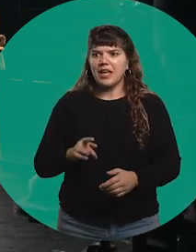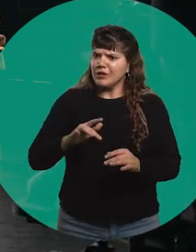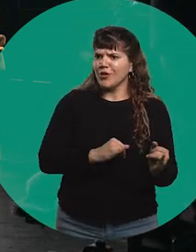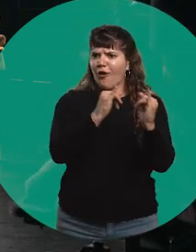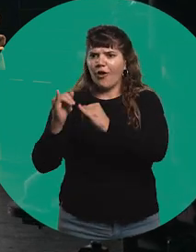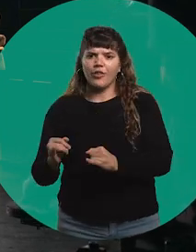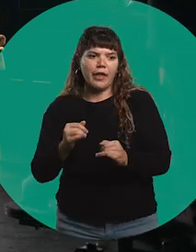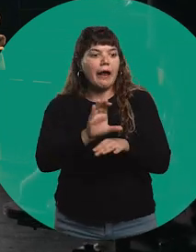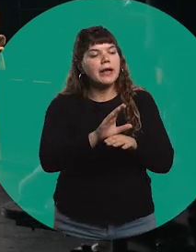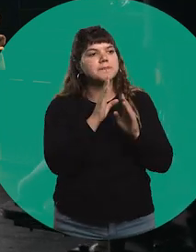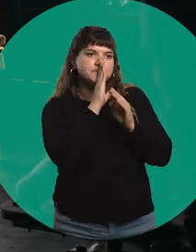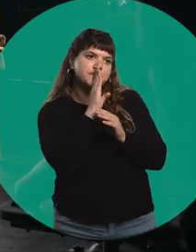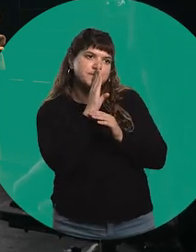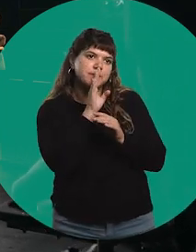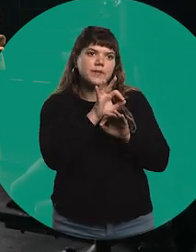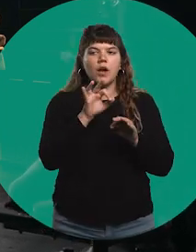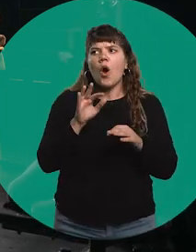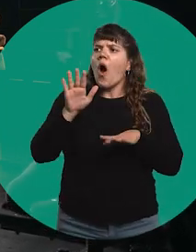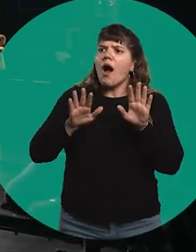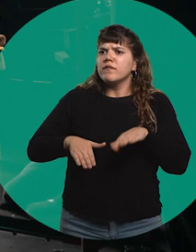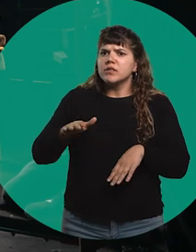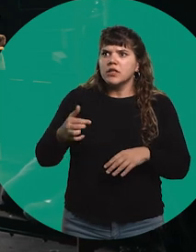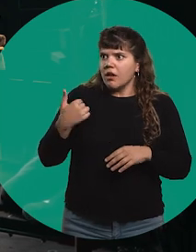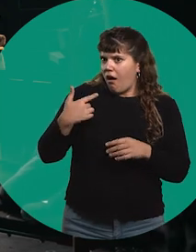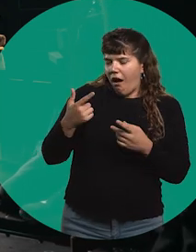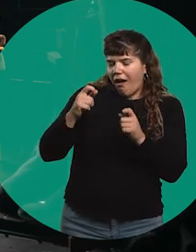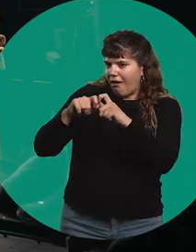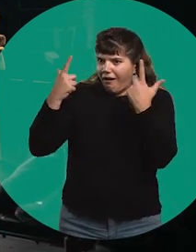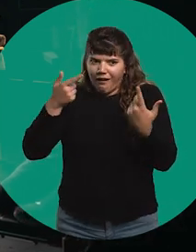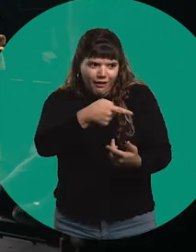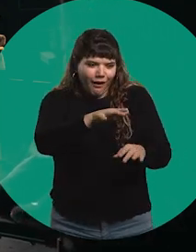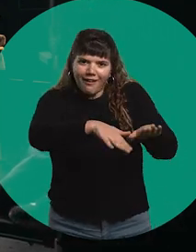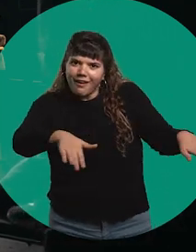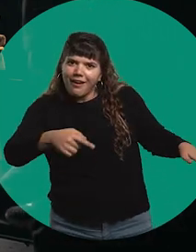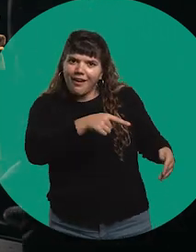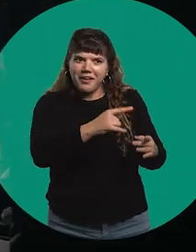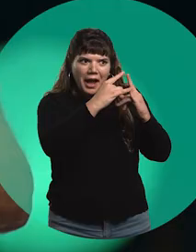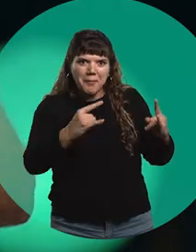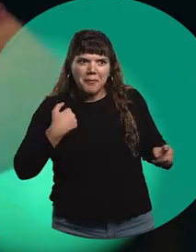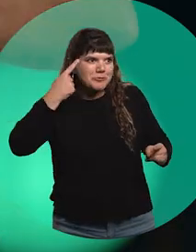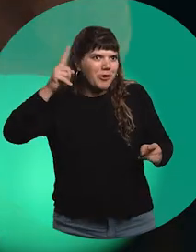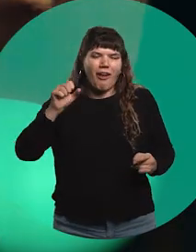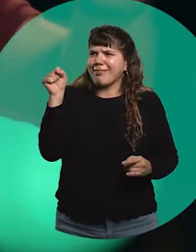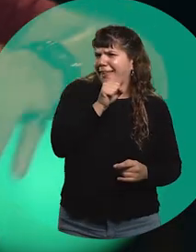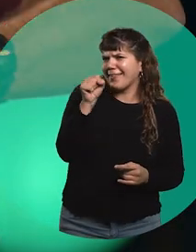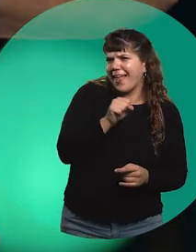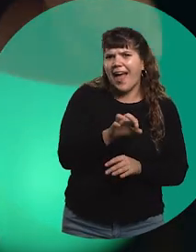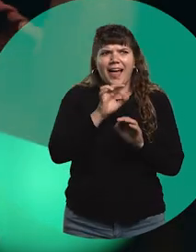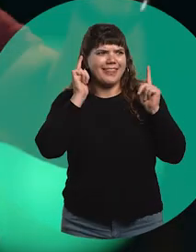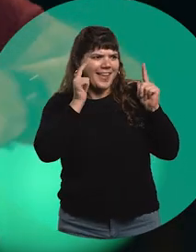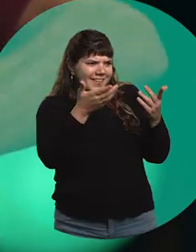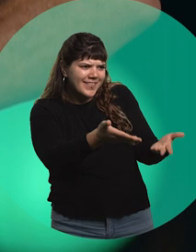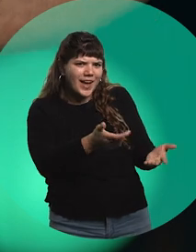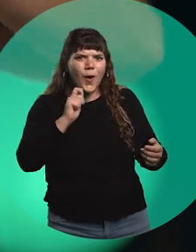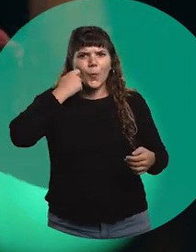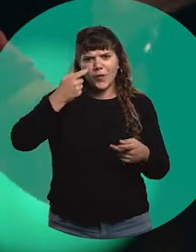lo estuviste todo el día en el aula y no los viste. O lo que te dicen las maestras, ah, lo descubrí a fulanito en el campamento. Yo no sabía que cantaba, que era tan